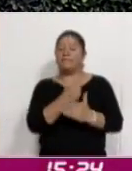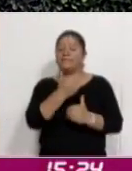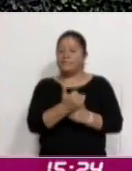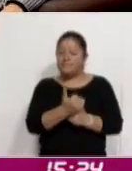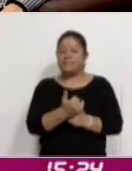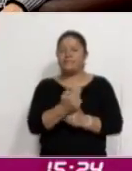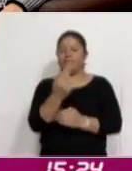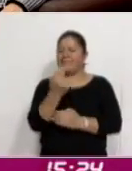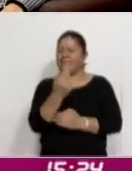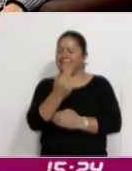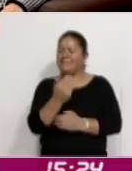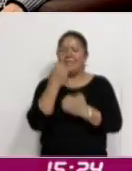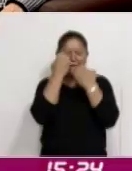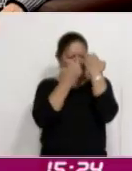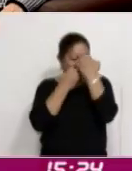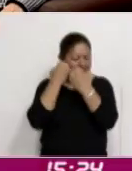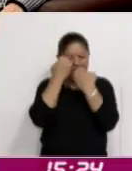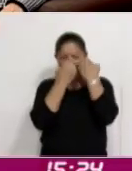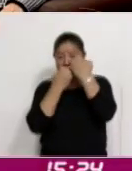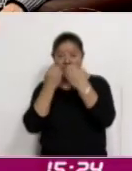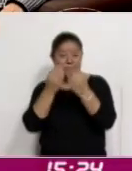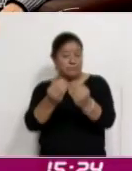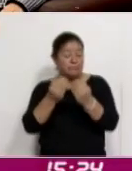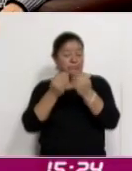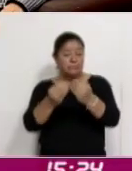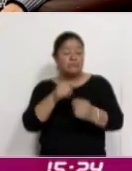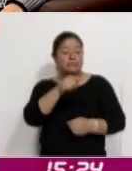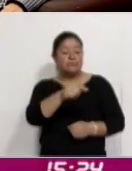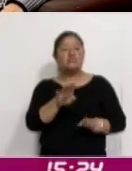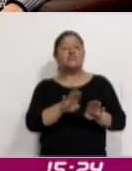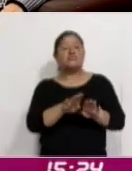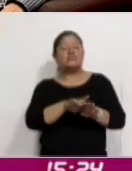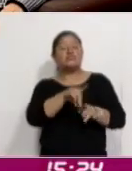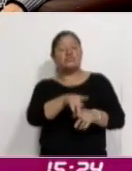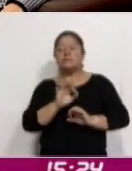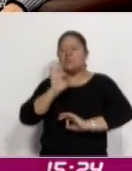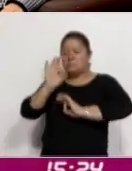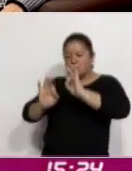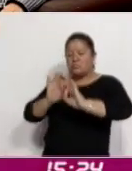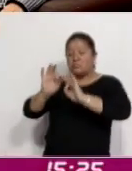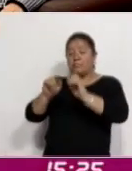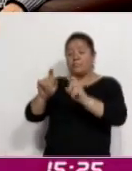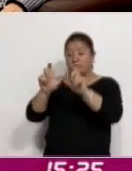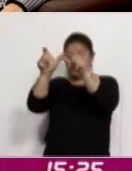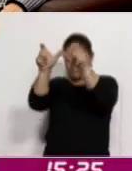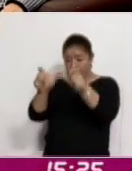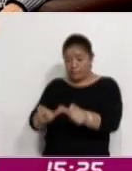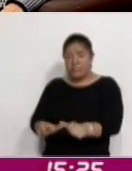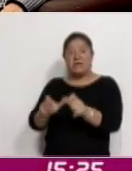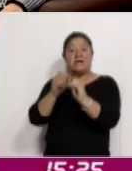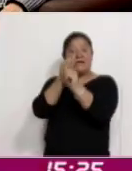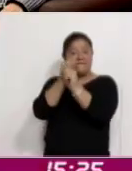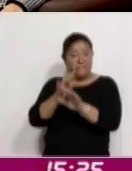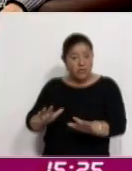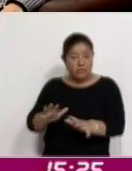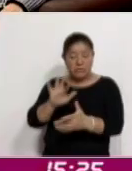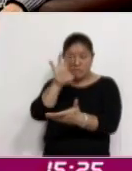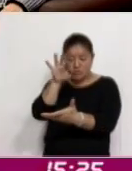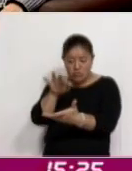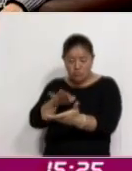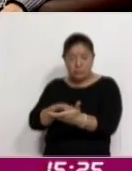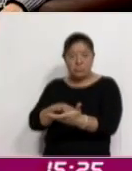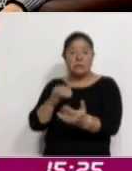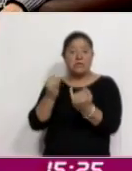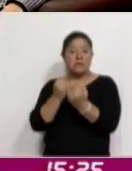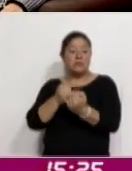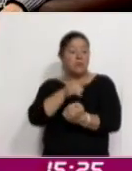requiere de mucho análisis por la forma en la que se debe de tratar la información. El modelado de la base